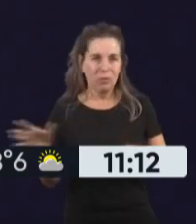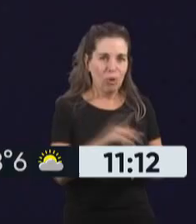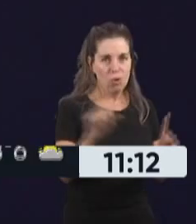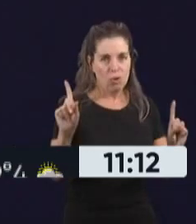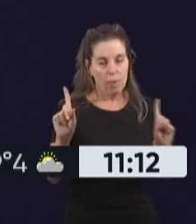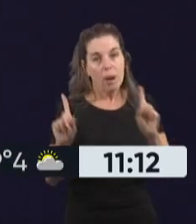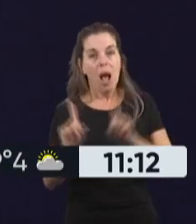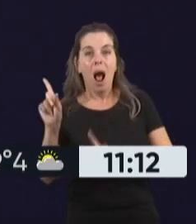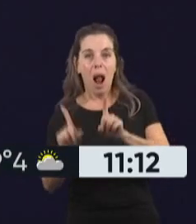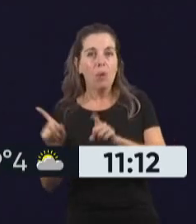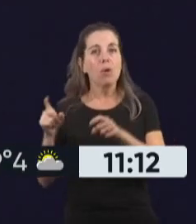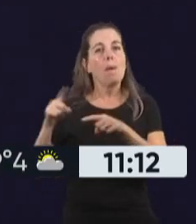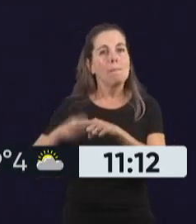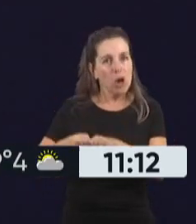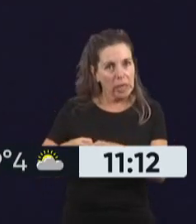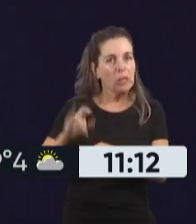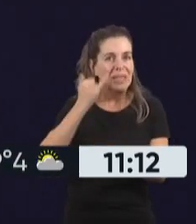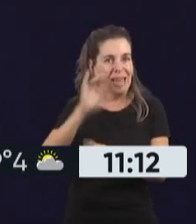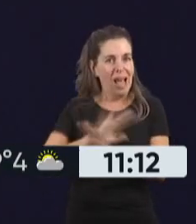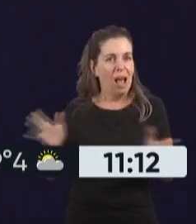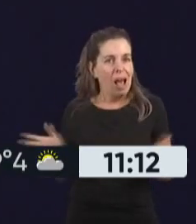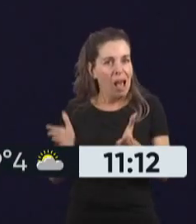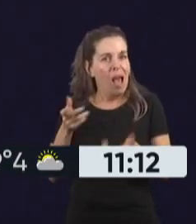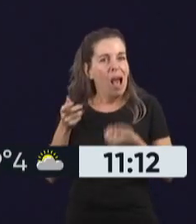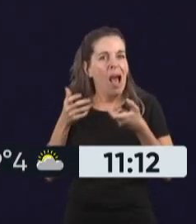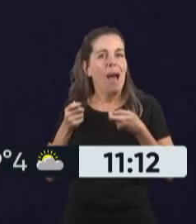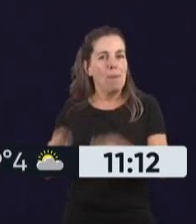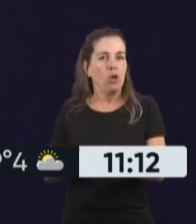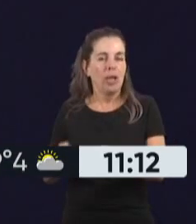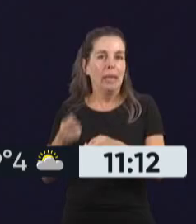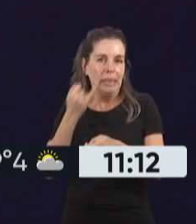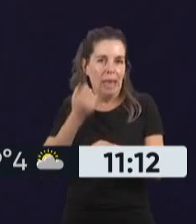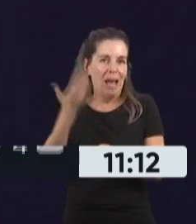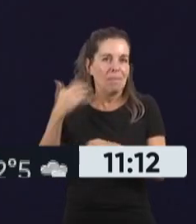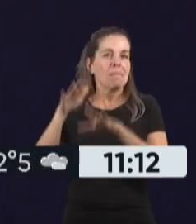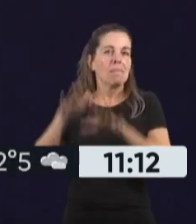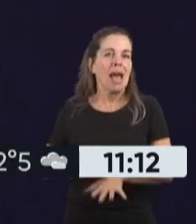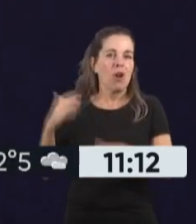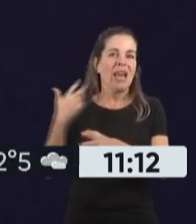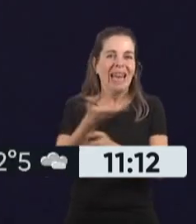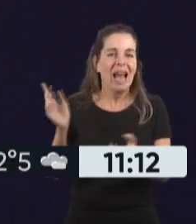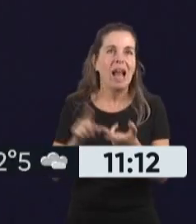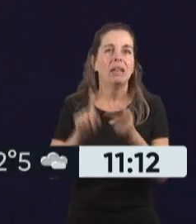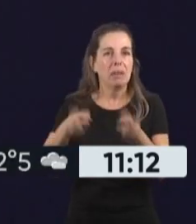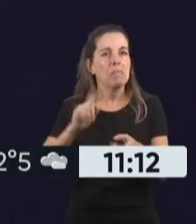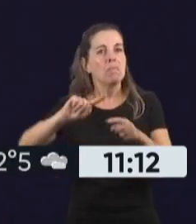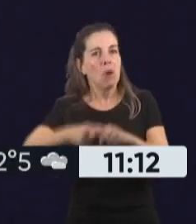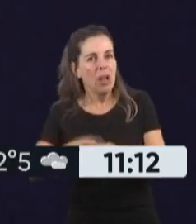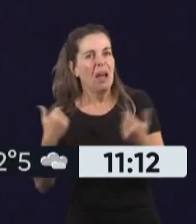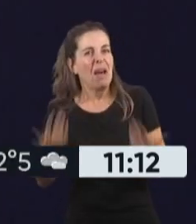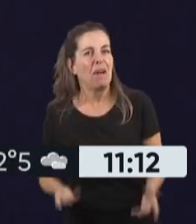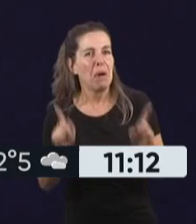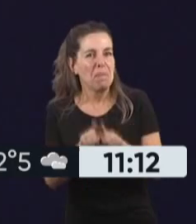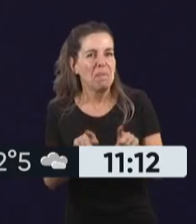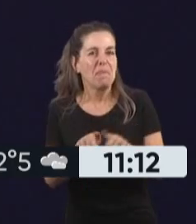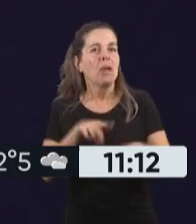han impulsado ya 2 paros generales. Parte de la política ha impulsado lo que ocurrió en el